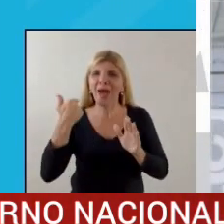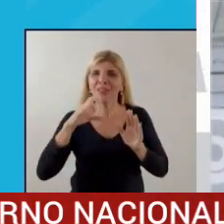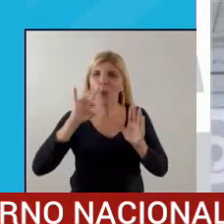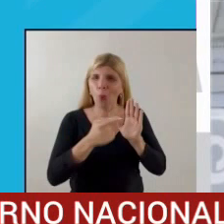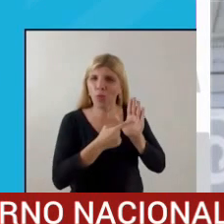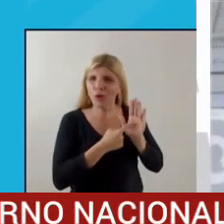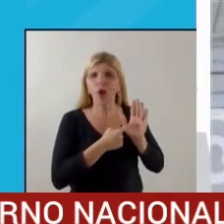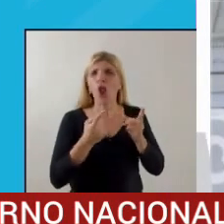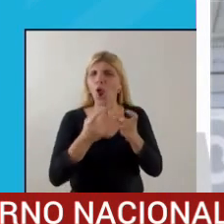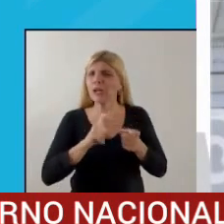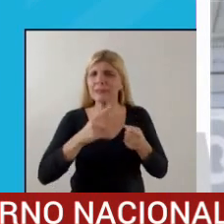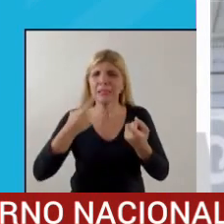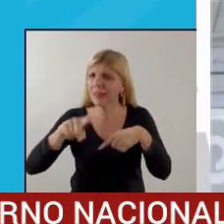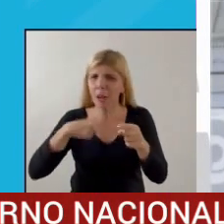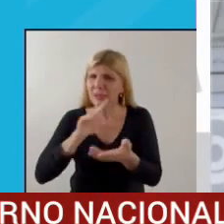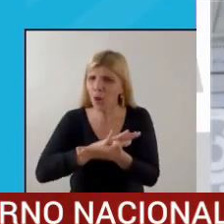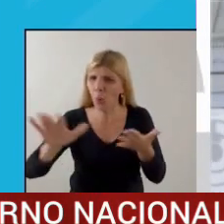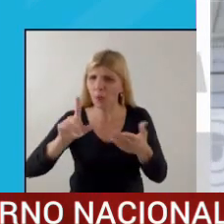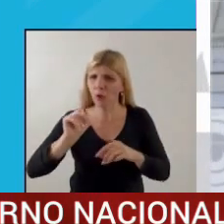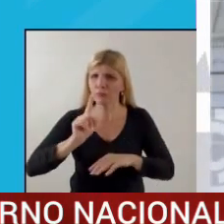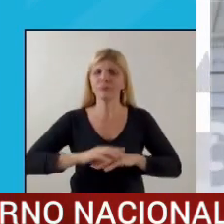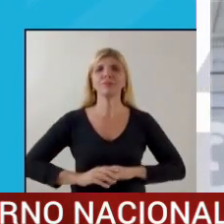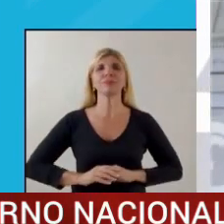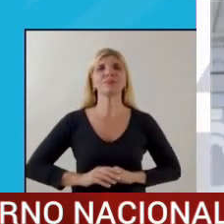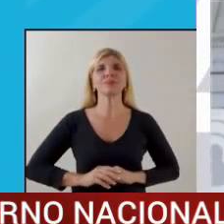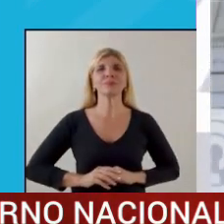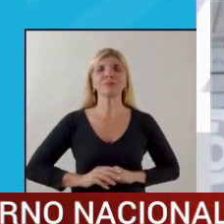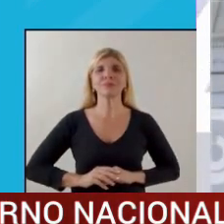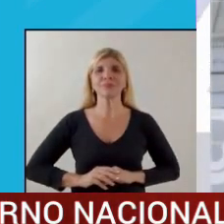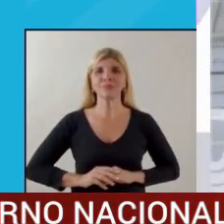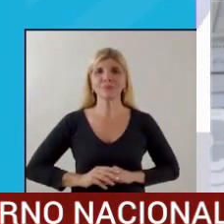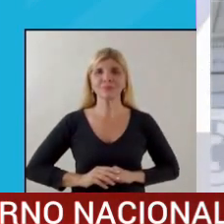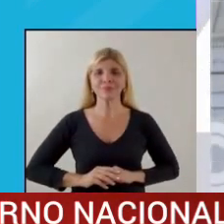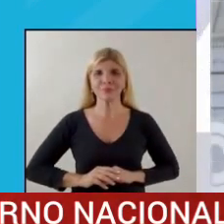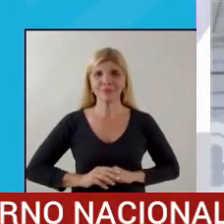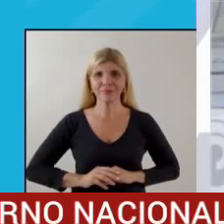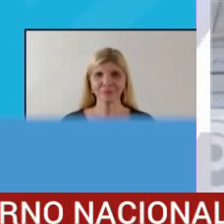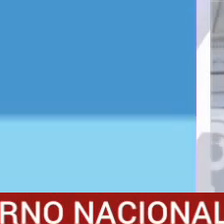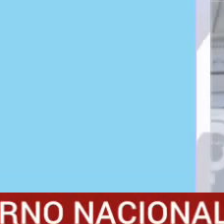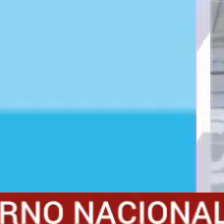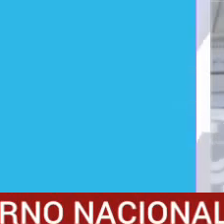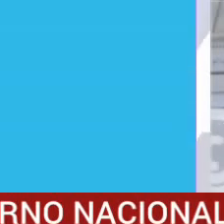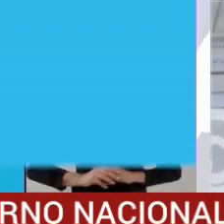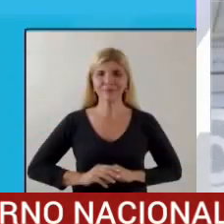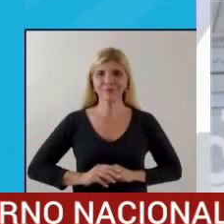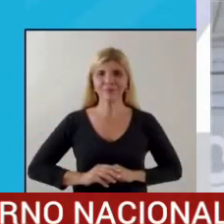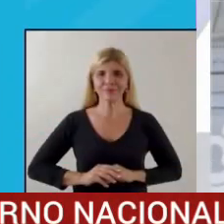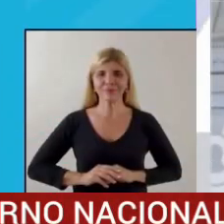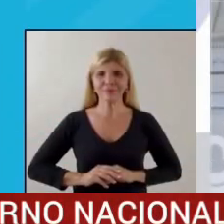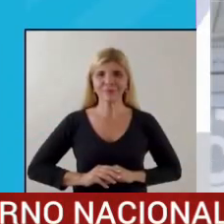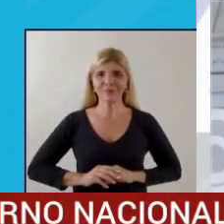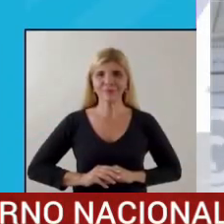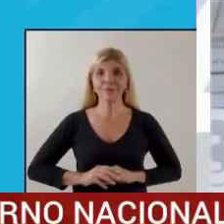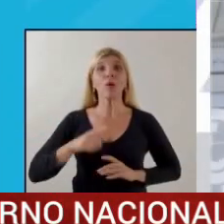puede ser lo que necesite de la parte escolar, ¿sí? Necesita una maestra de apoyo, por ejemplo, necesita transporte,